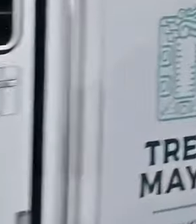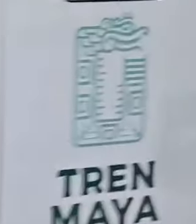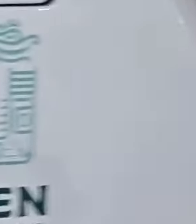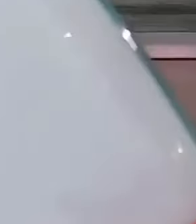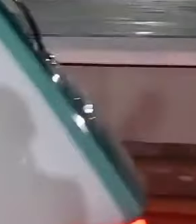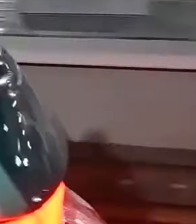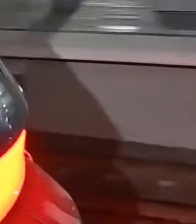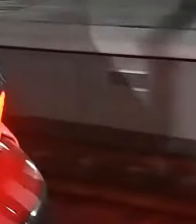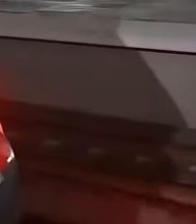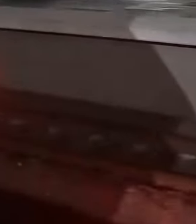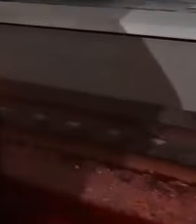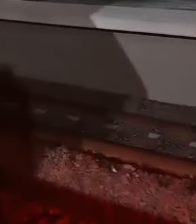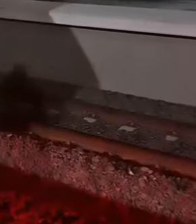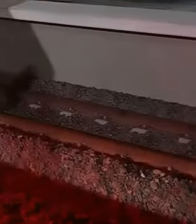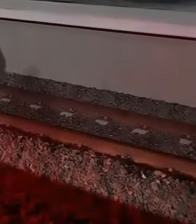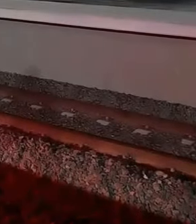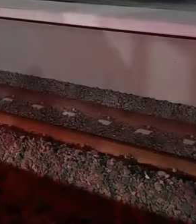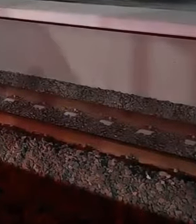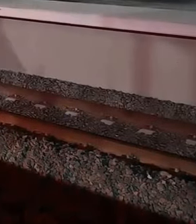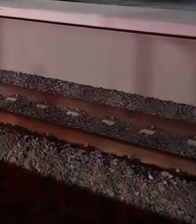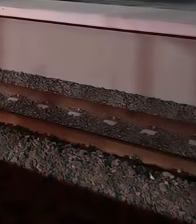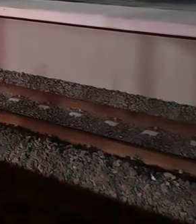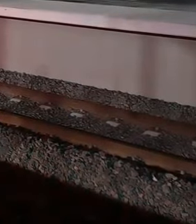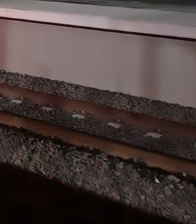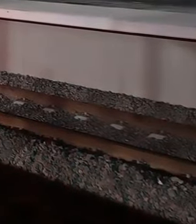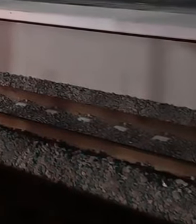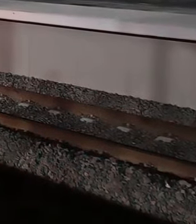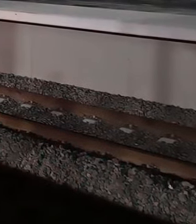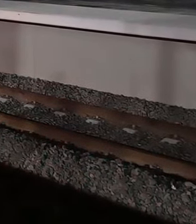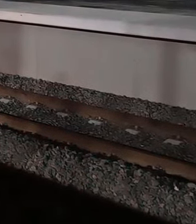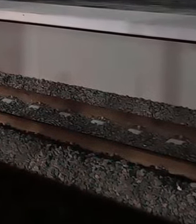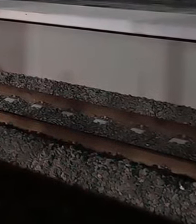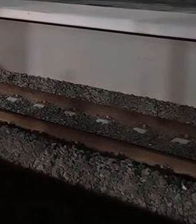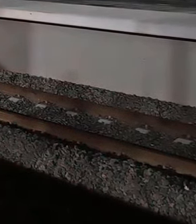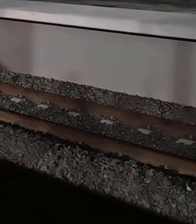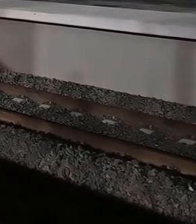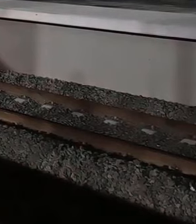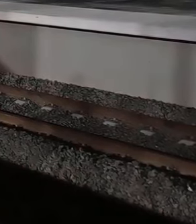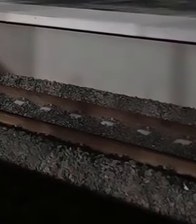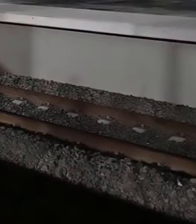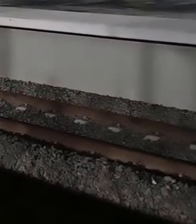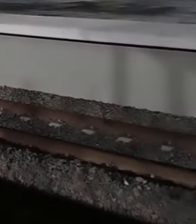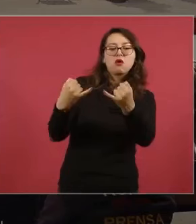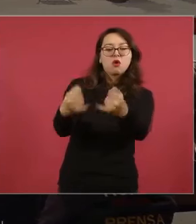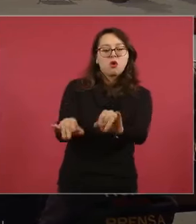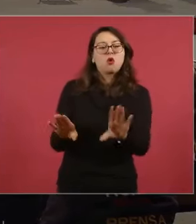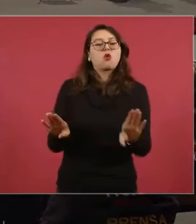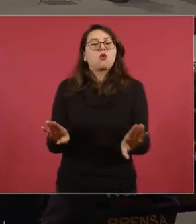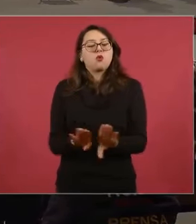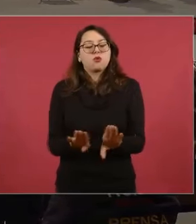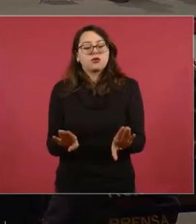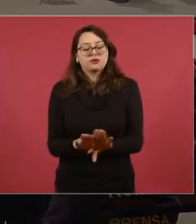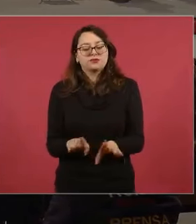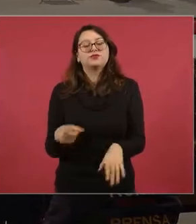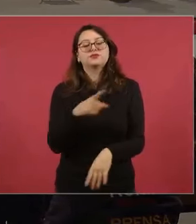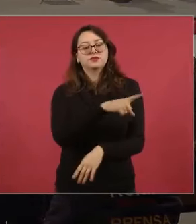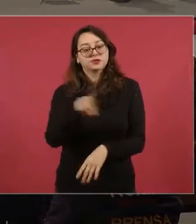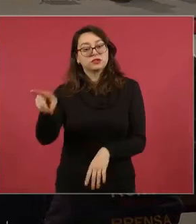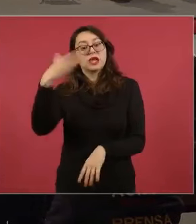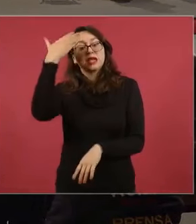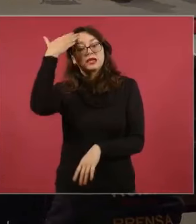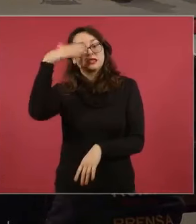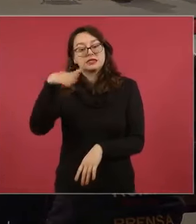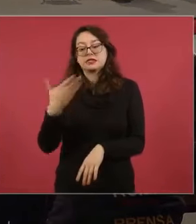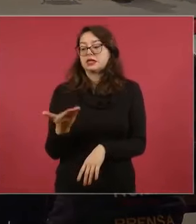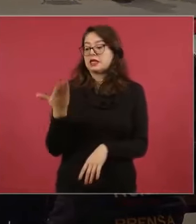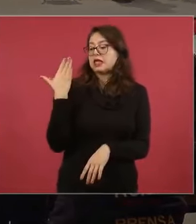destacó que los trayectos de donde más se ha vendido el boletaje son de Campeche a Cancún y de Campeche a Mérida. Iniciamos operaciones el